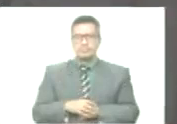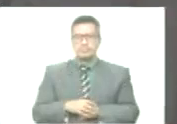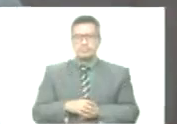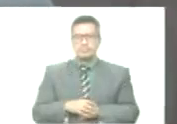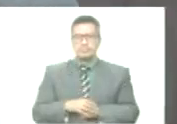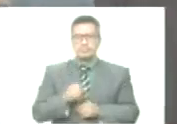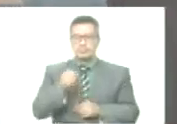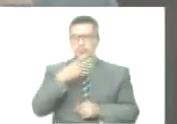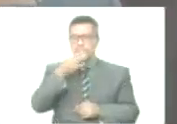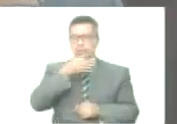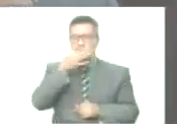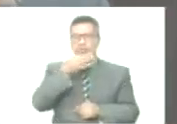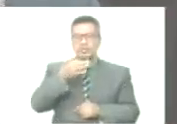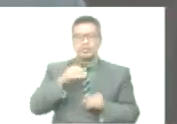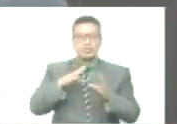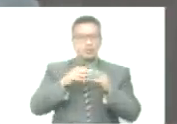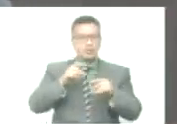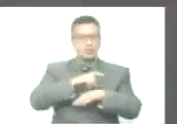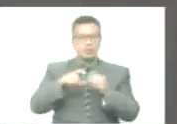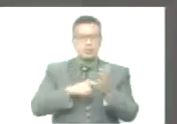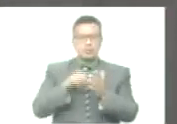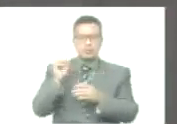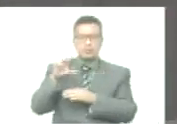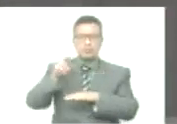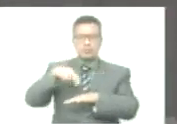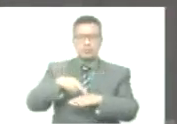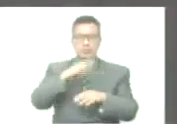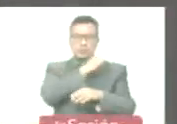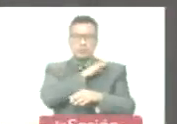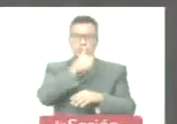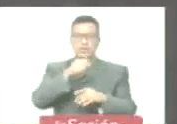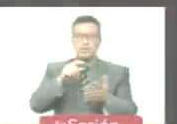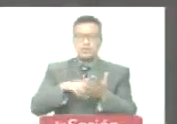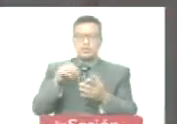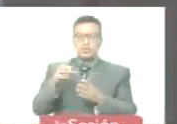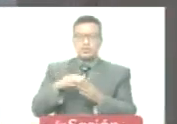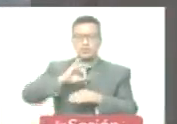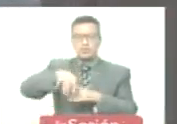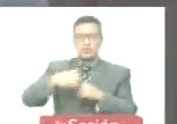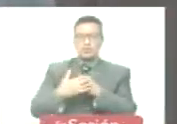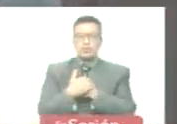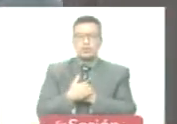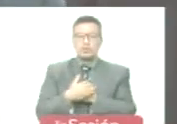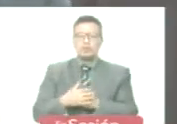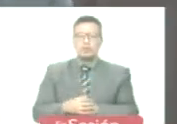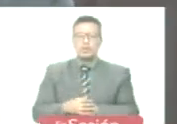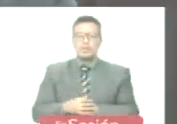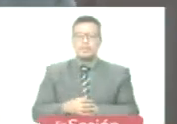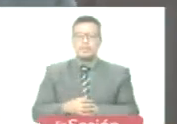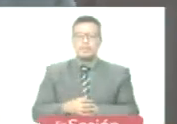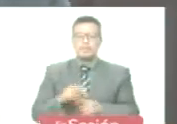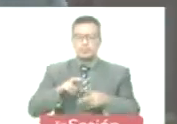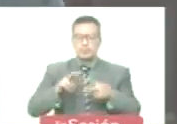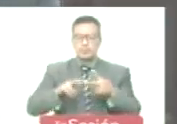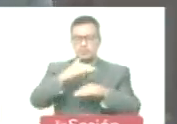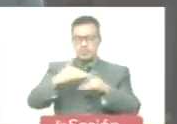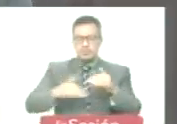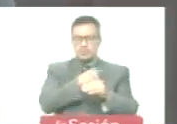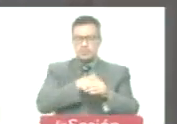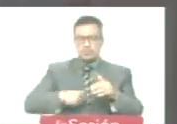Ante todo, buenas tardes a toda la plenaria presente, directiva de la Asamblea Nacional, doctor Jorge Rodríguez Gómez, segunda